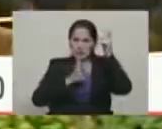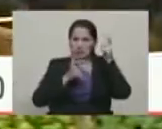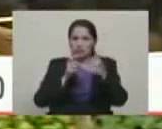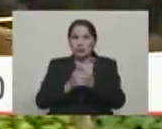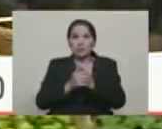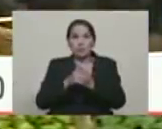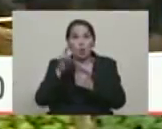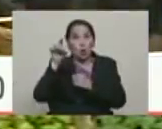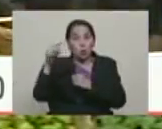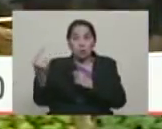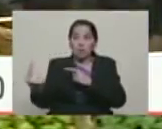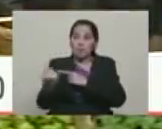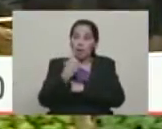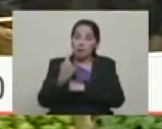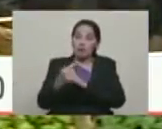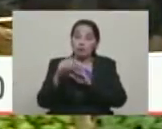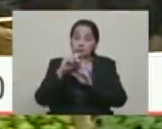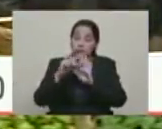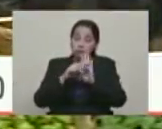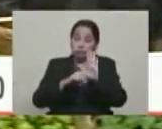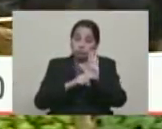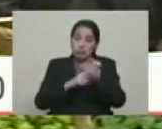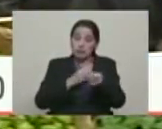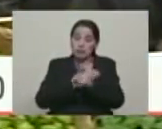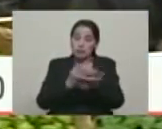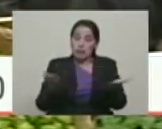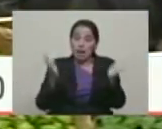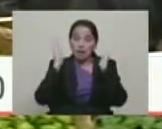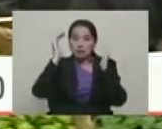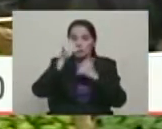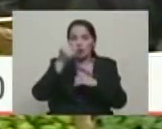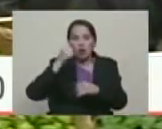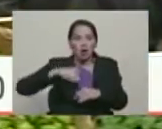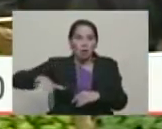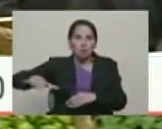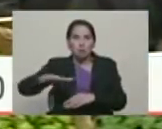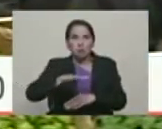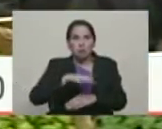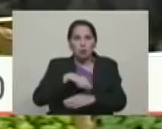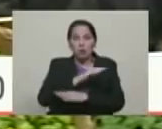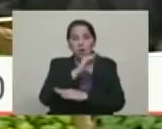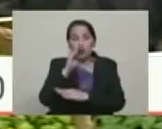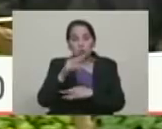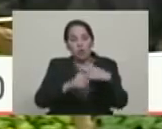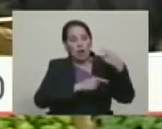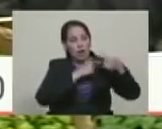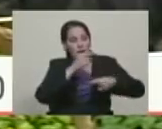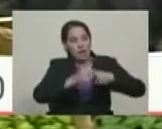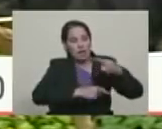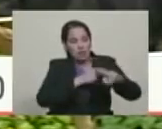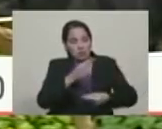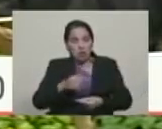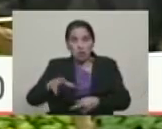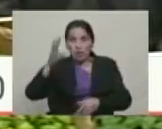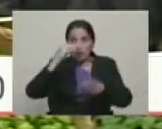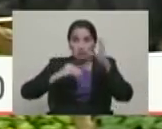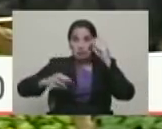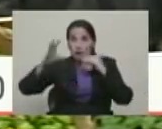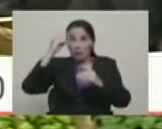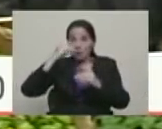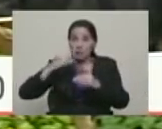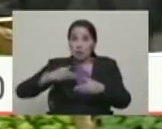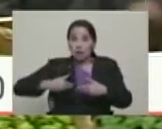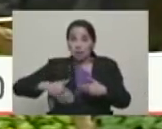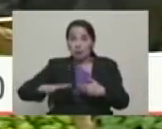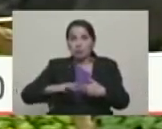sus instrucciones, que es atender al pueblo, ayudar al pueblo y cuidar a nuestras generaciones que se están formando y las que están por venir.